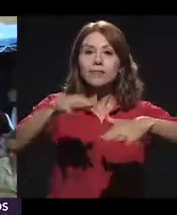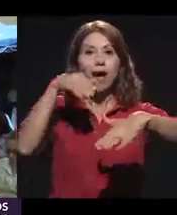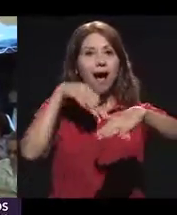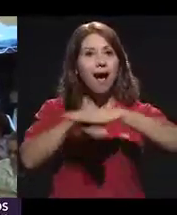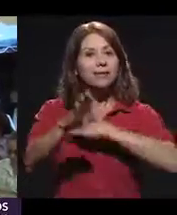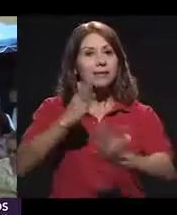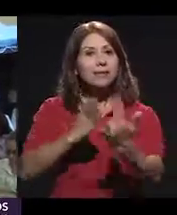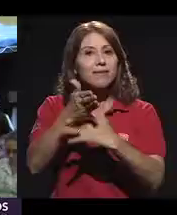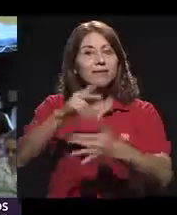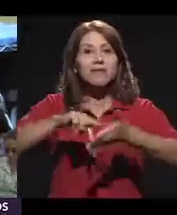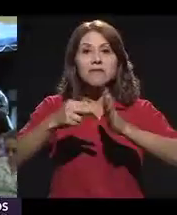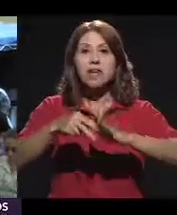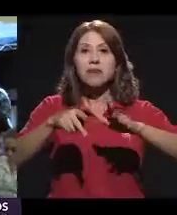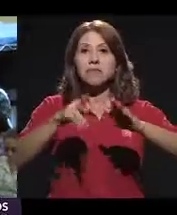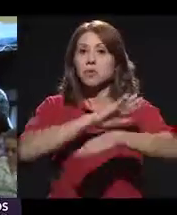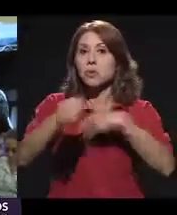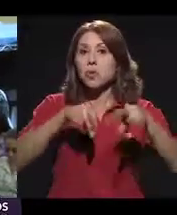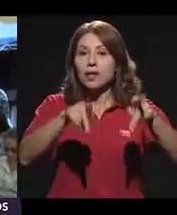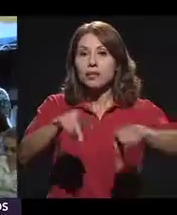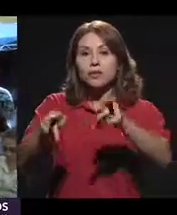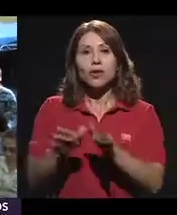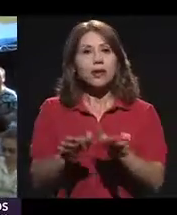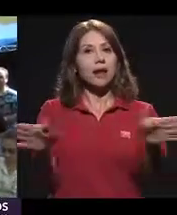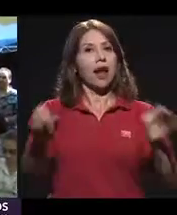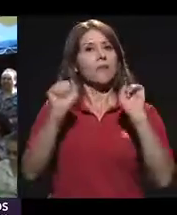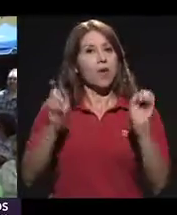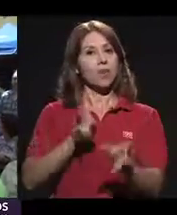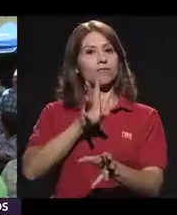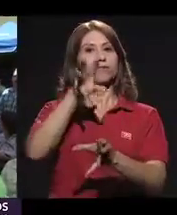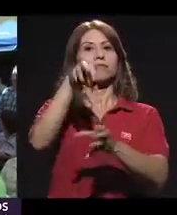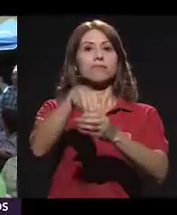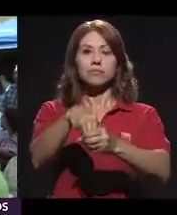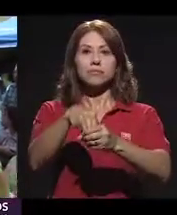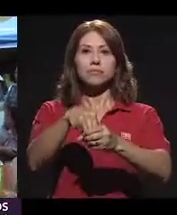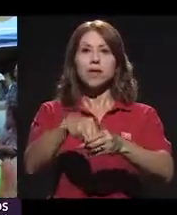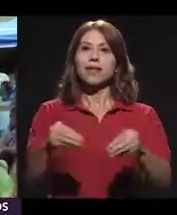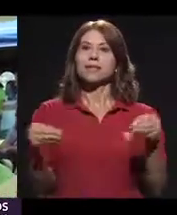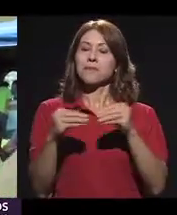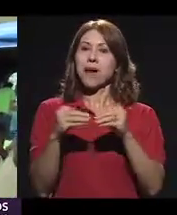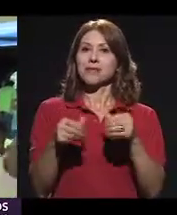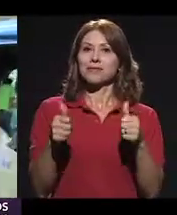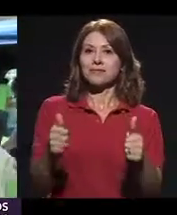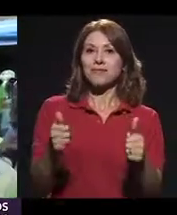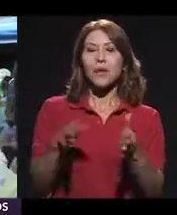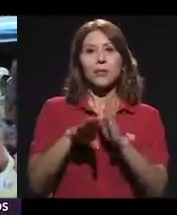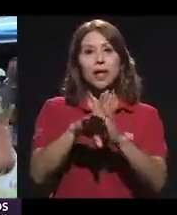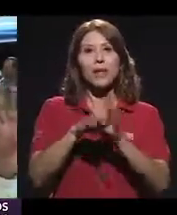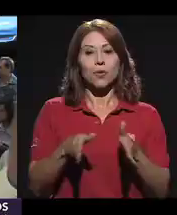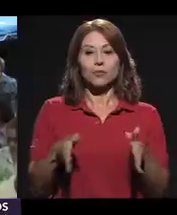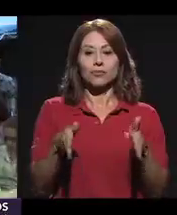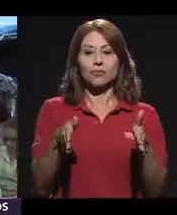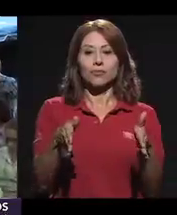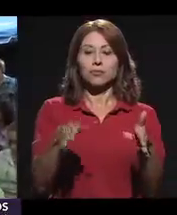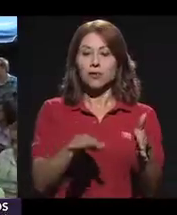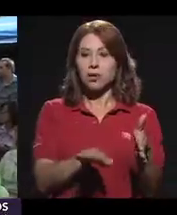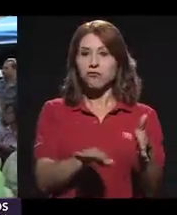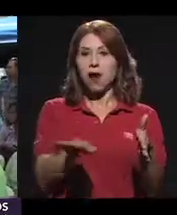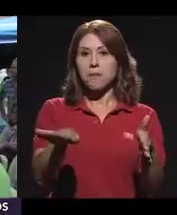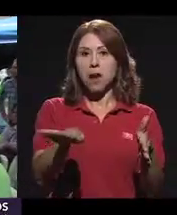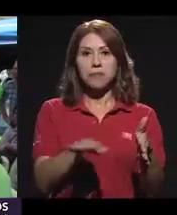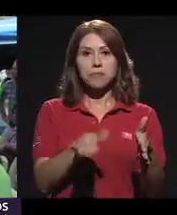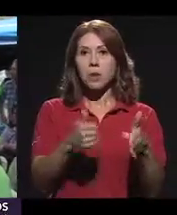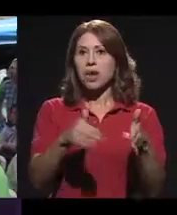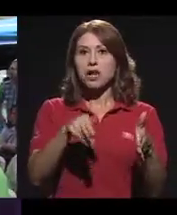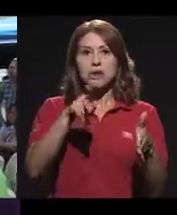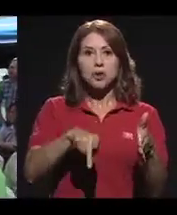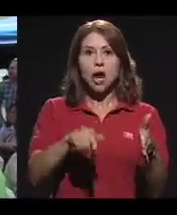todo el mundo. Y un espacio accesible es más confortable desplazarse sobre una rampa que por unas escaleras.